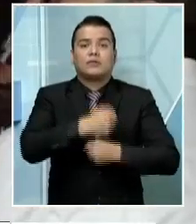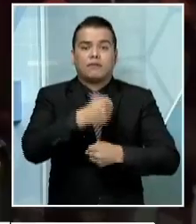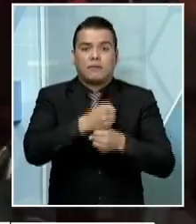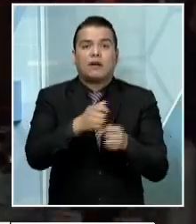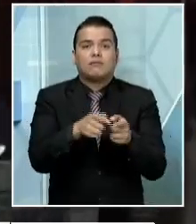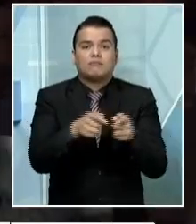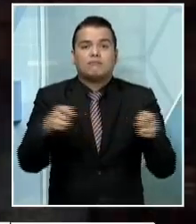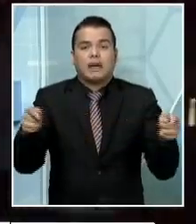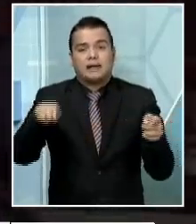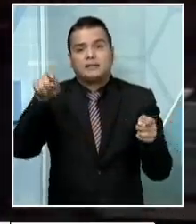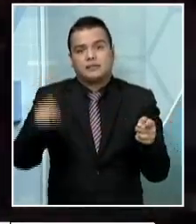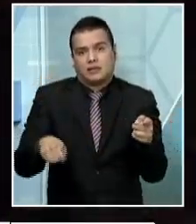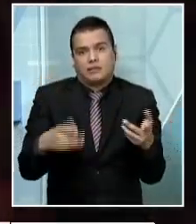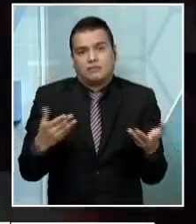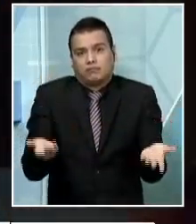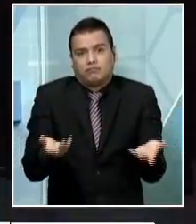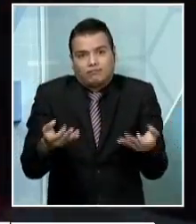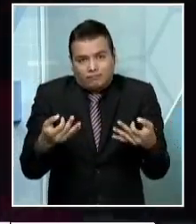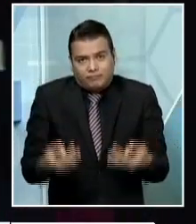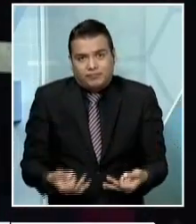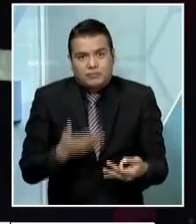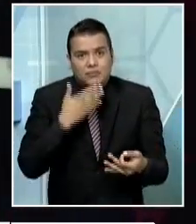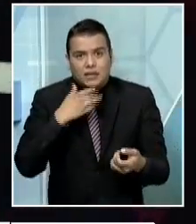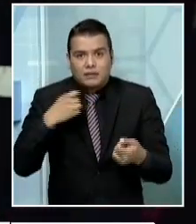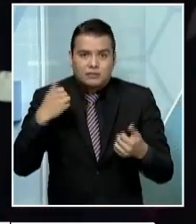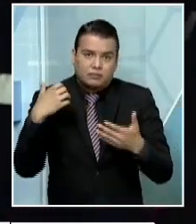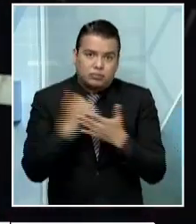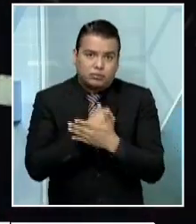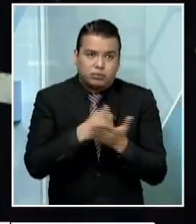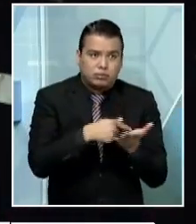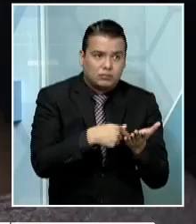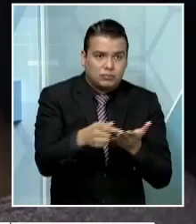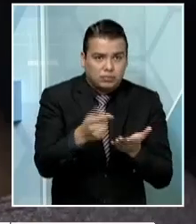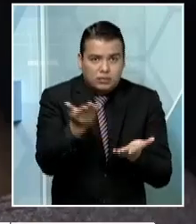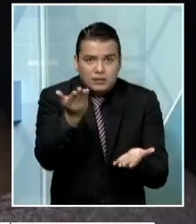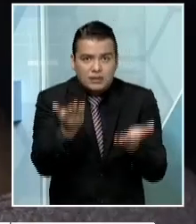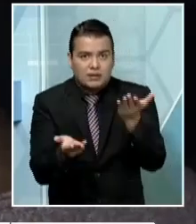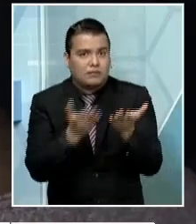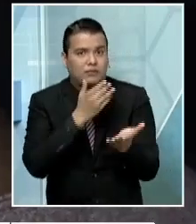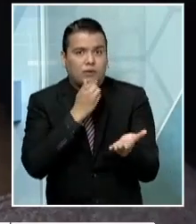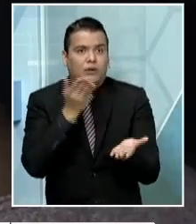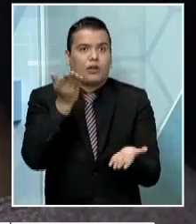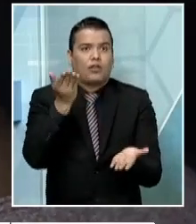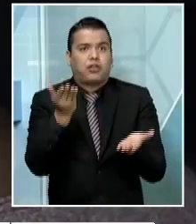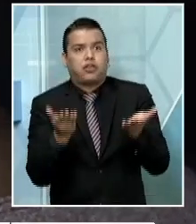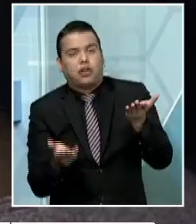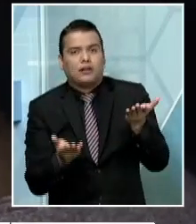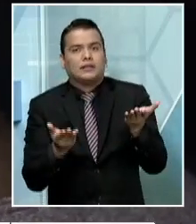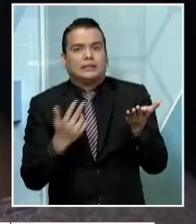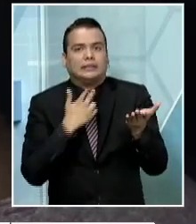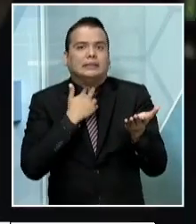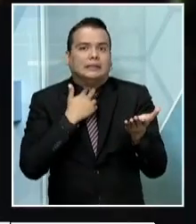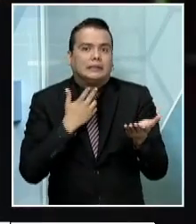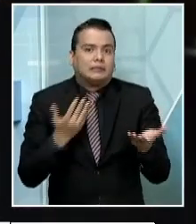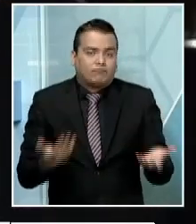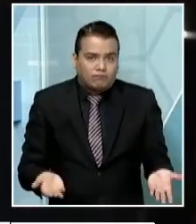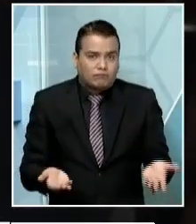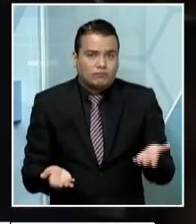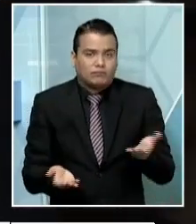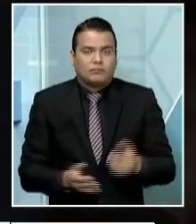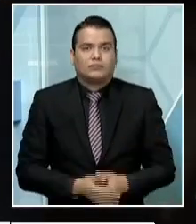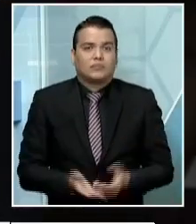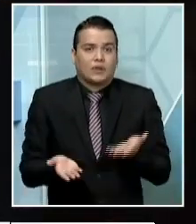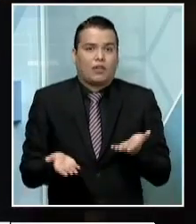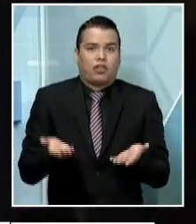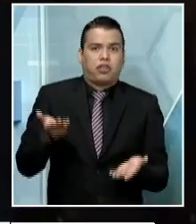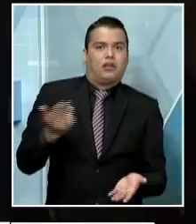la rumba, ya que aún no han conseguido mantener un equilibrio entre los gastos de operación y las ganancias, situación que preocupa mucho a este gremio.